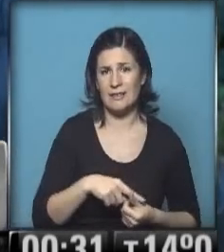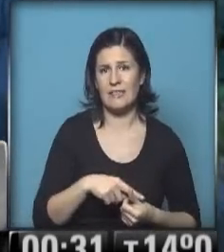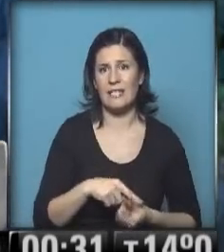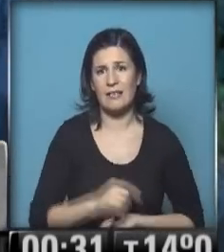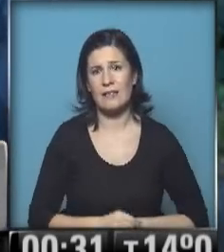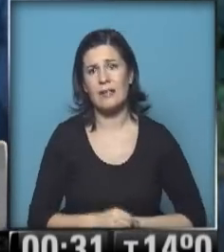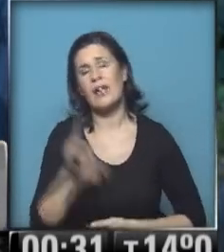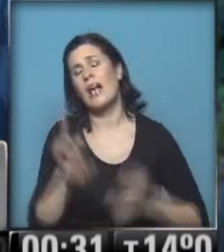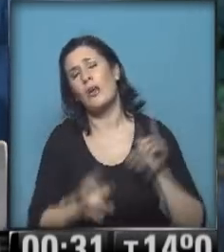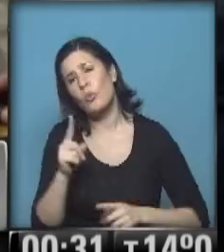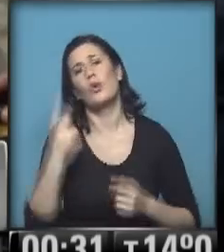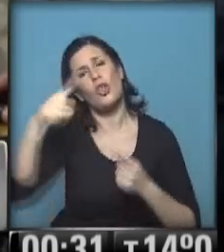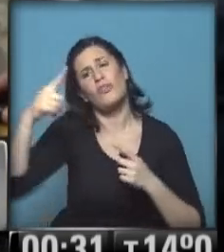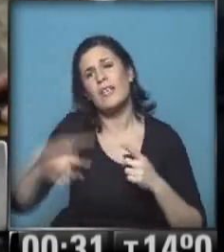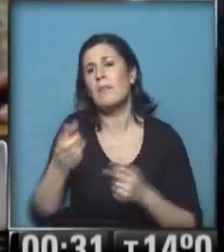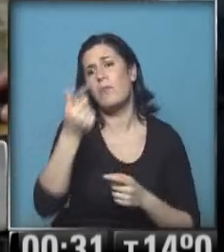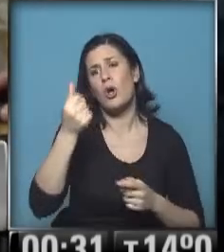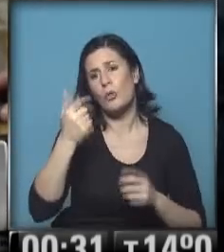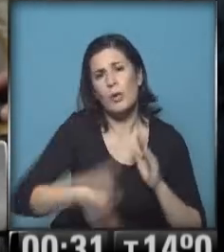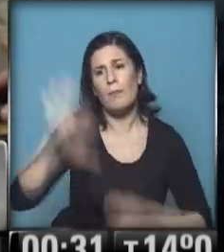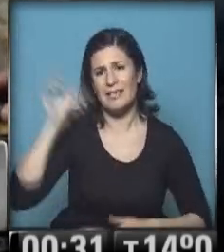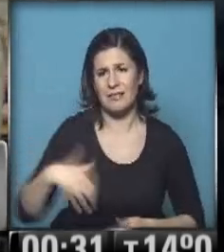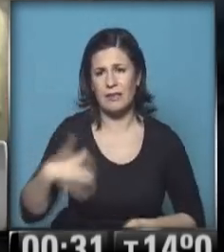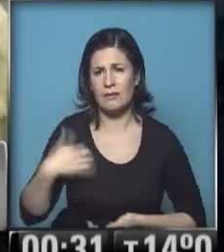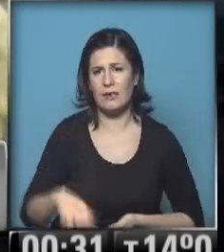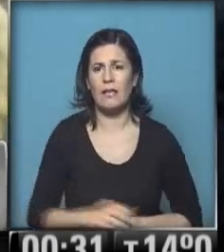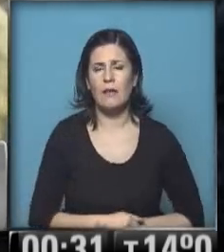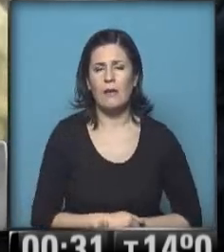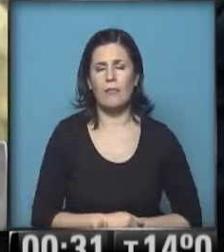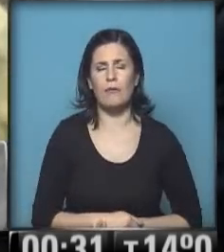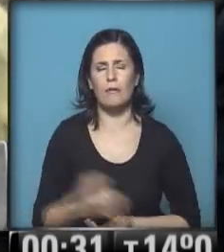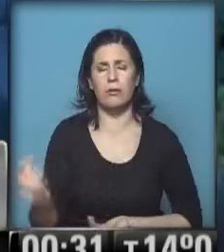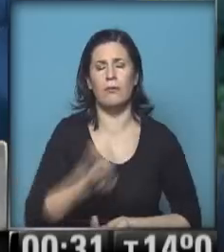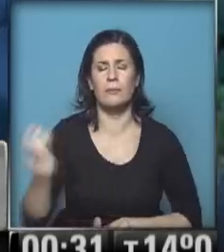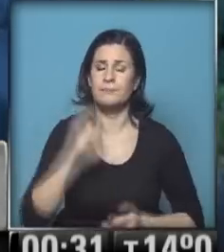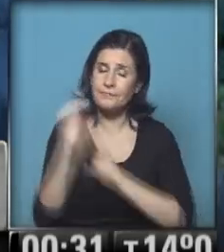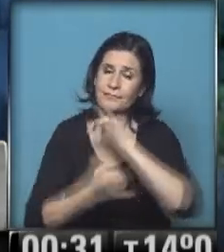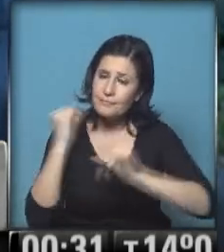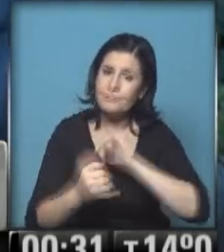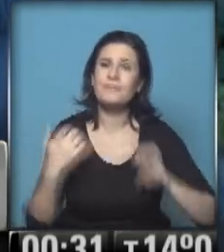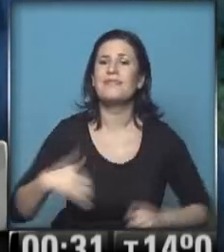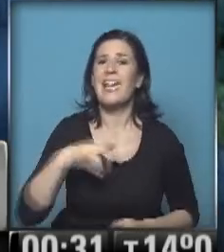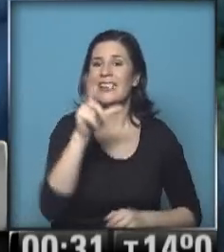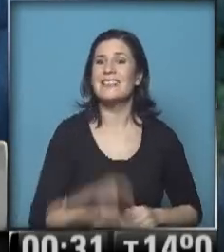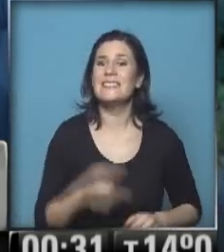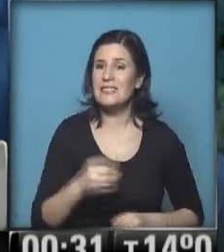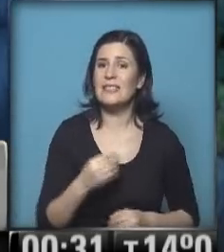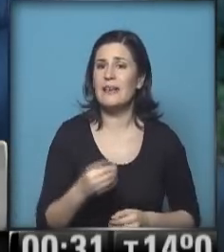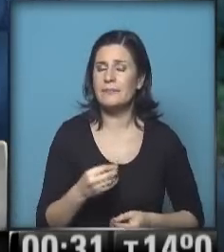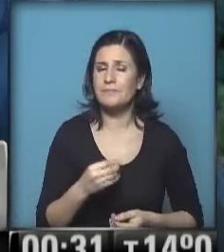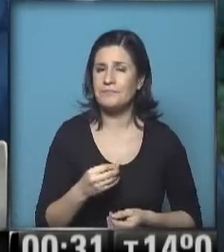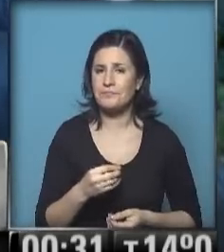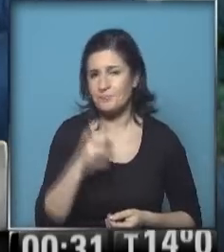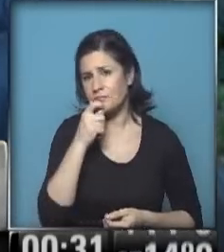con alguna excepción de algunos países centroamericanos. Lo que es importante de enfatizar en el caso argentino es que, aun cuando